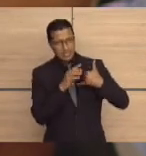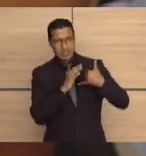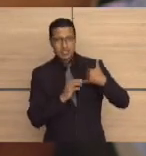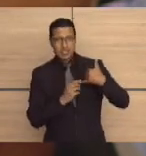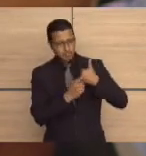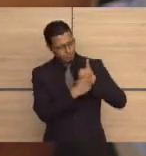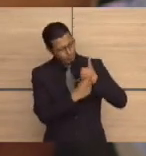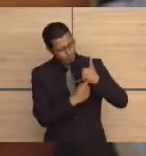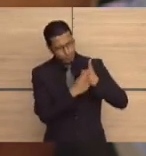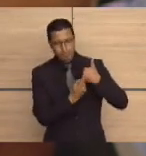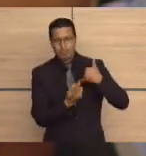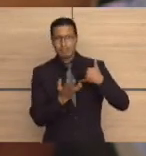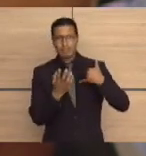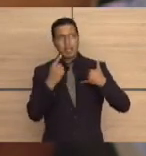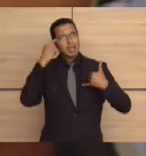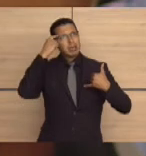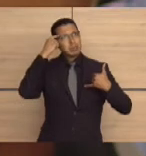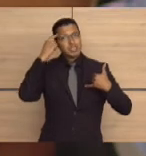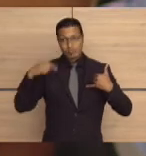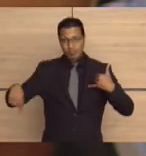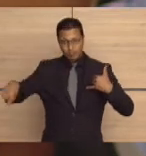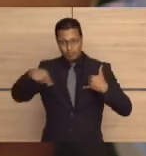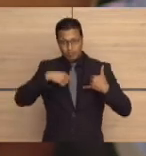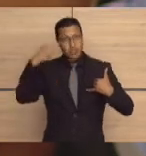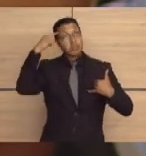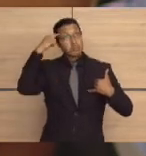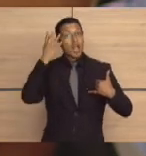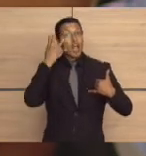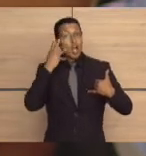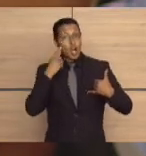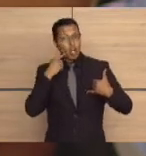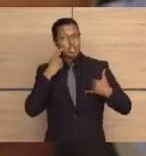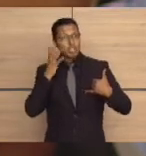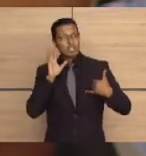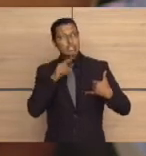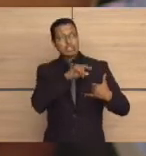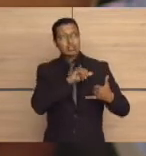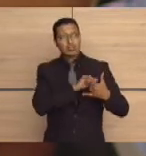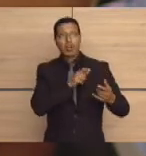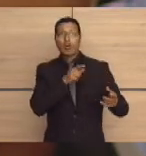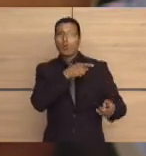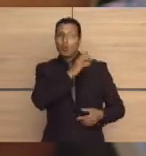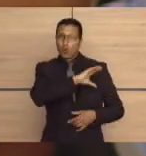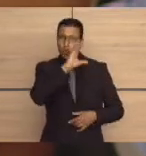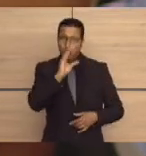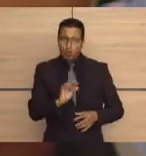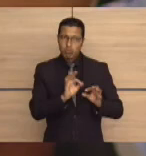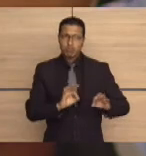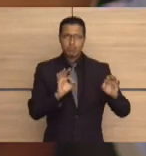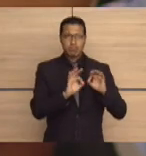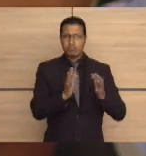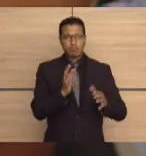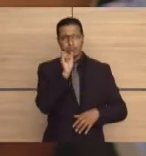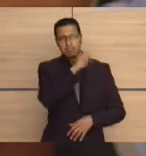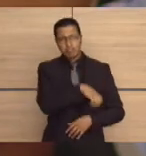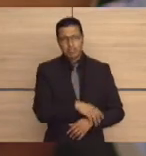nunca son pensados por nosotros como departamentos costeros. Cuando nosotros decimos la